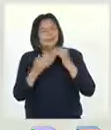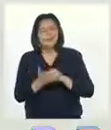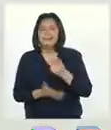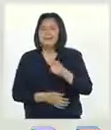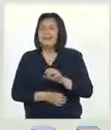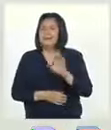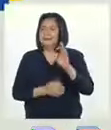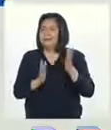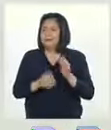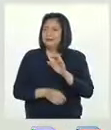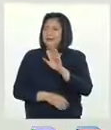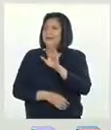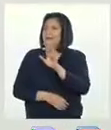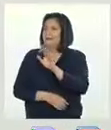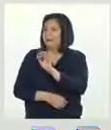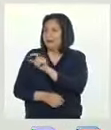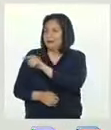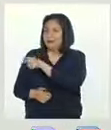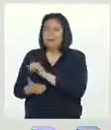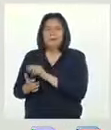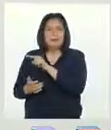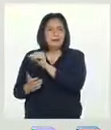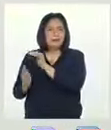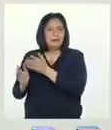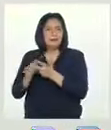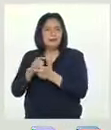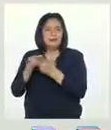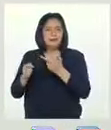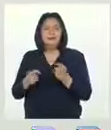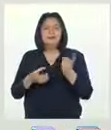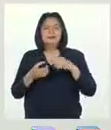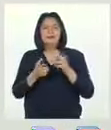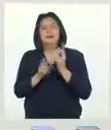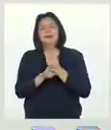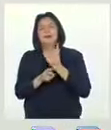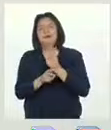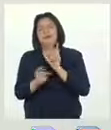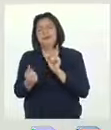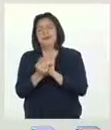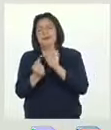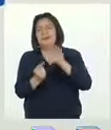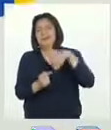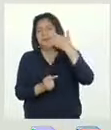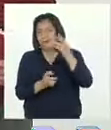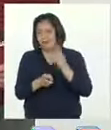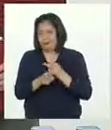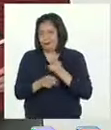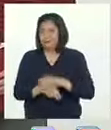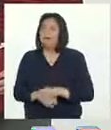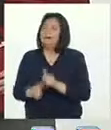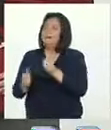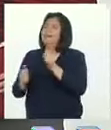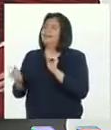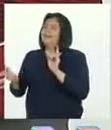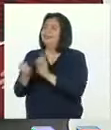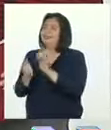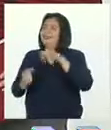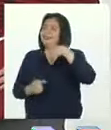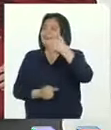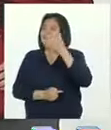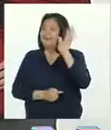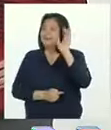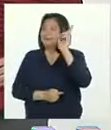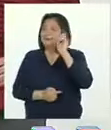gracias a Facundo, Fabián y Natalia por participar. Cuídense mucho, nos vemos pronto. Hasta la próxima,